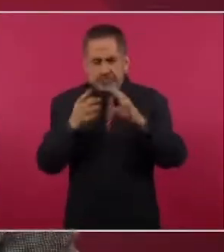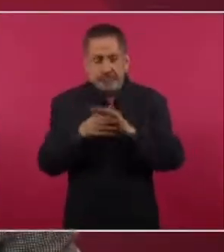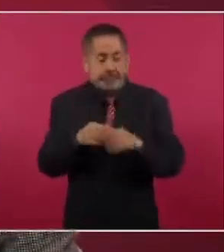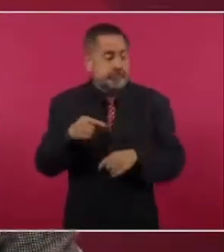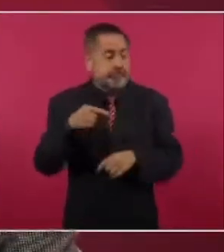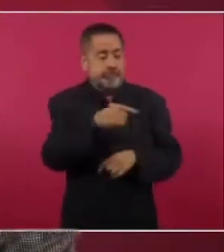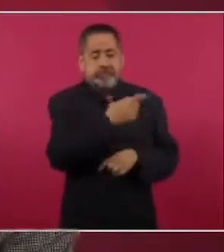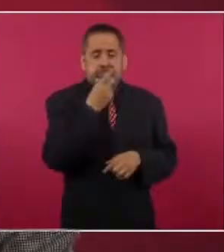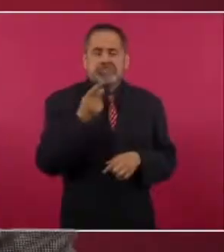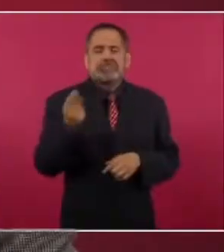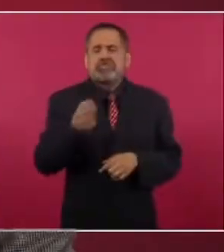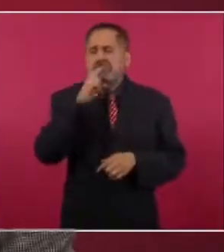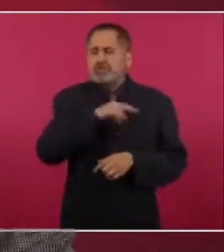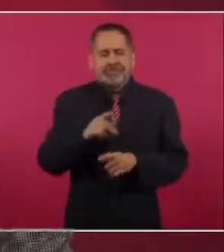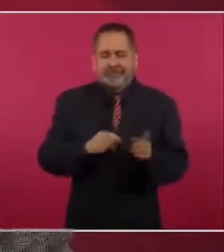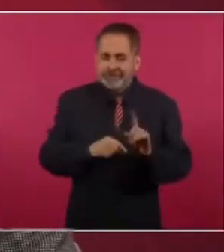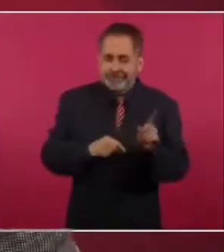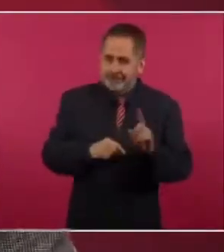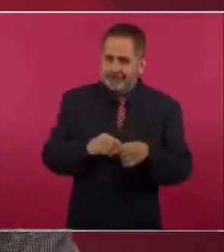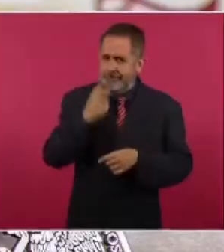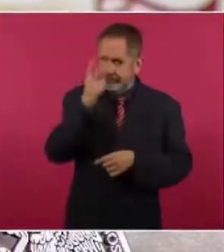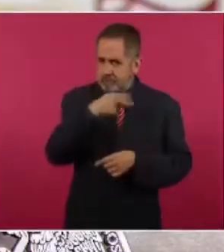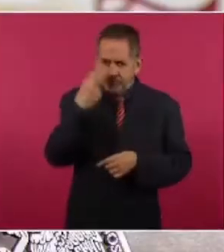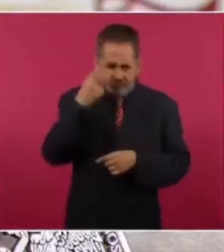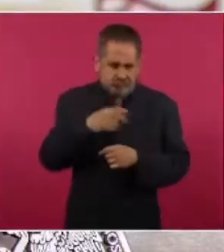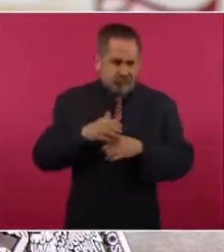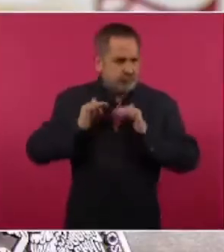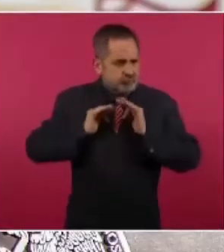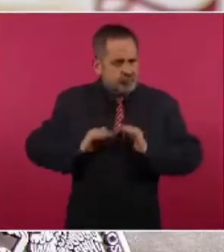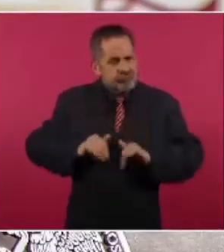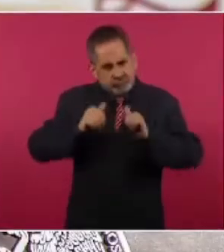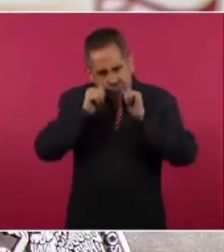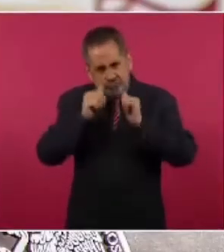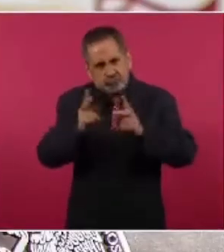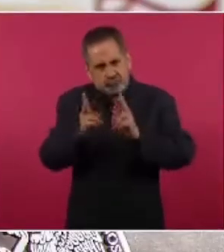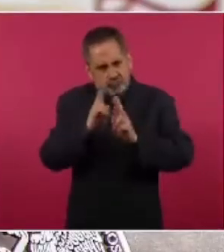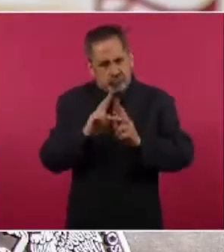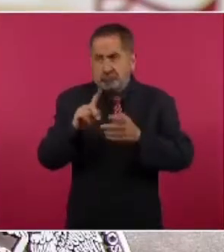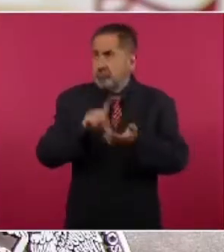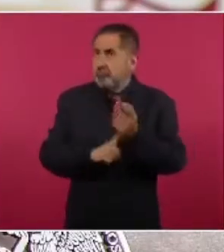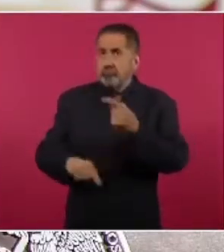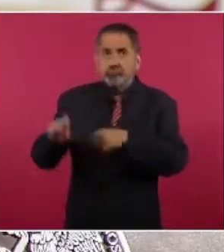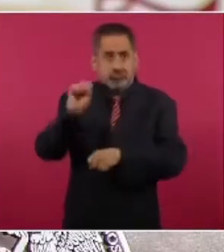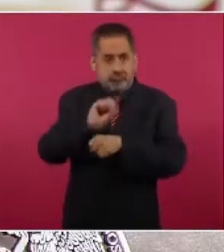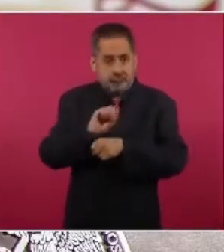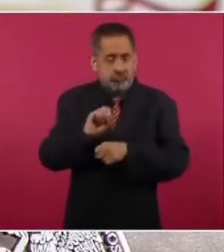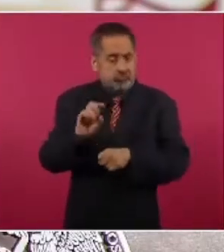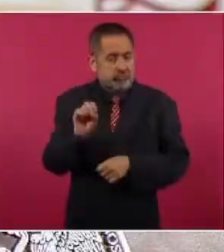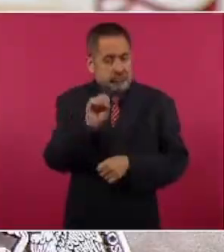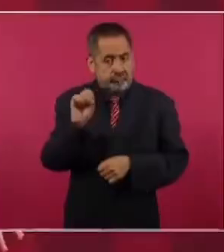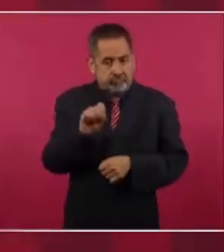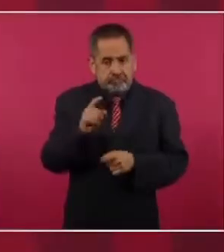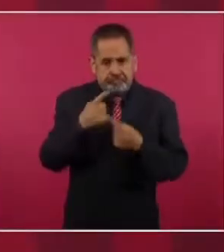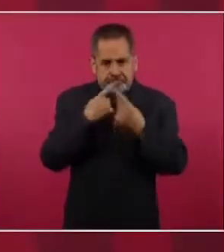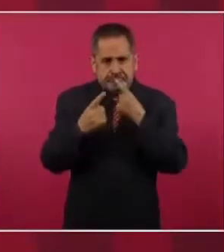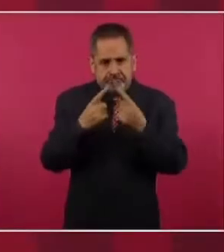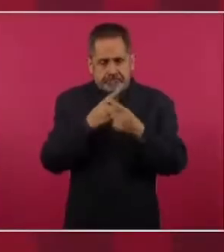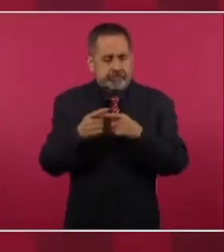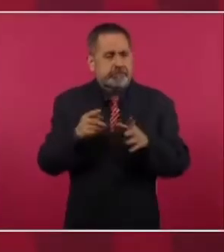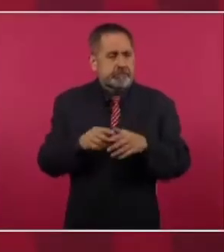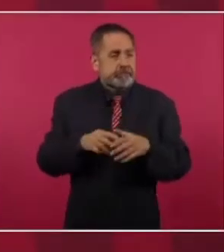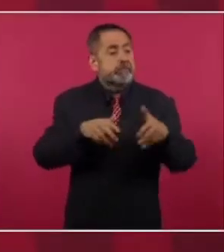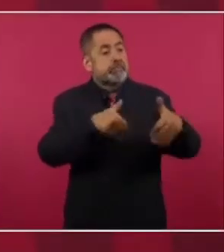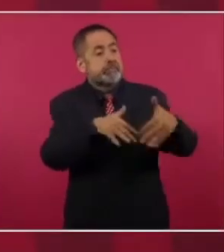que rápidamente, ¿no? Estuvimos con toda la tranquilidad que estaba un sábado en una